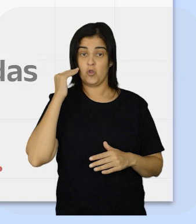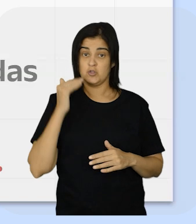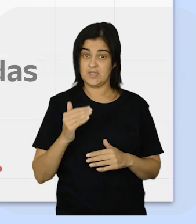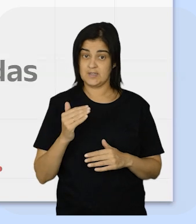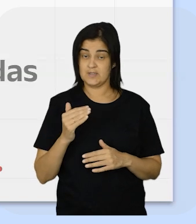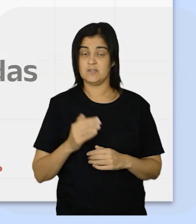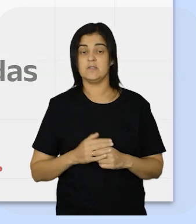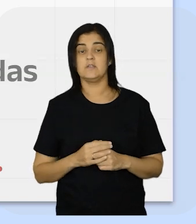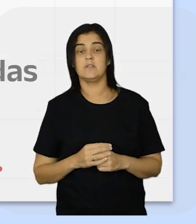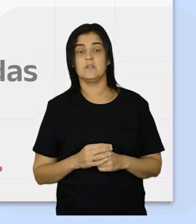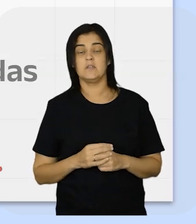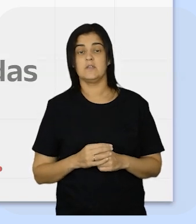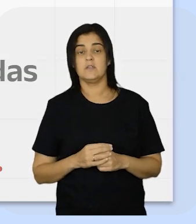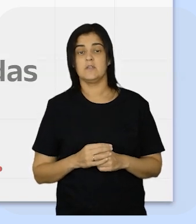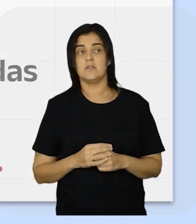docentes,